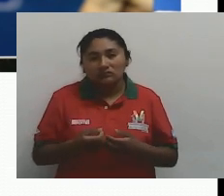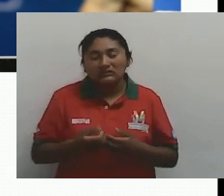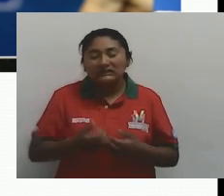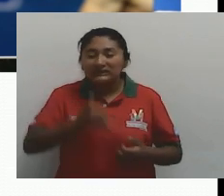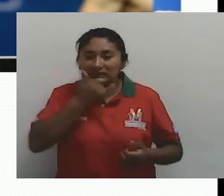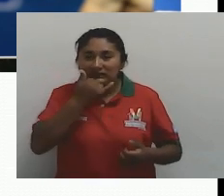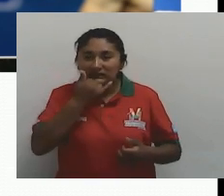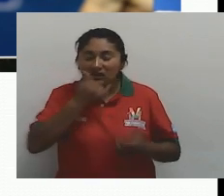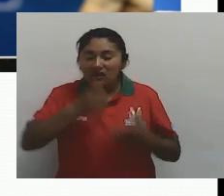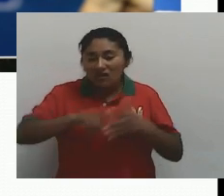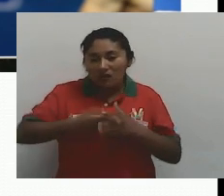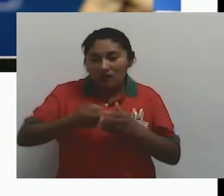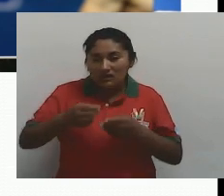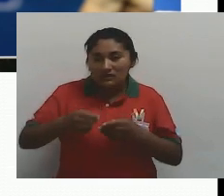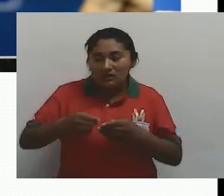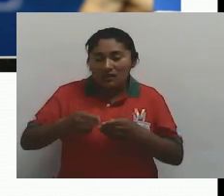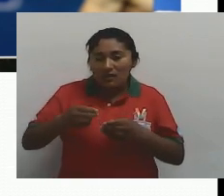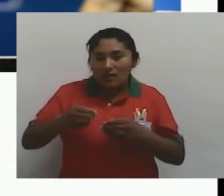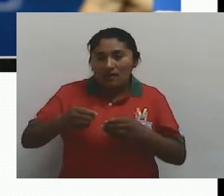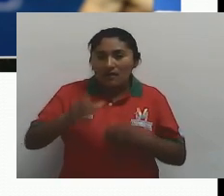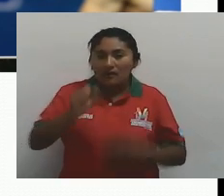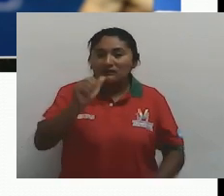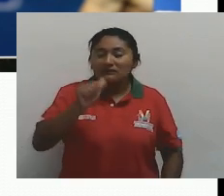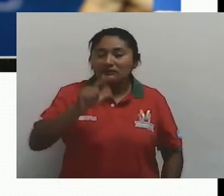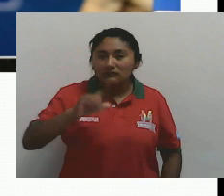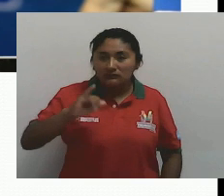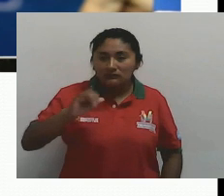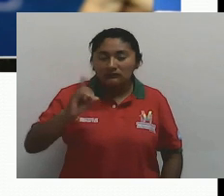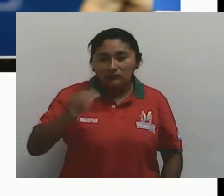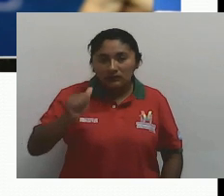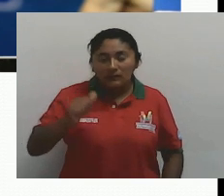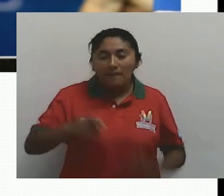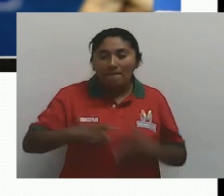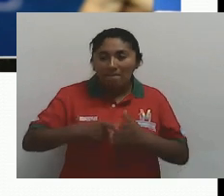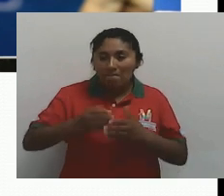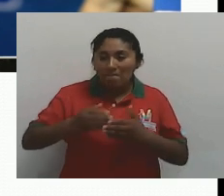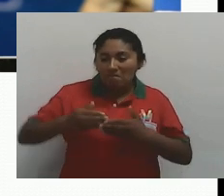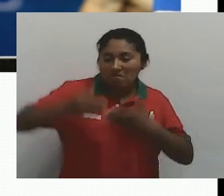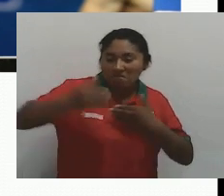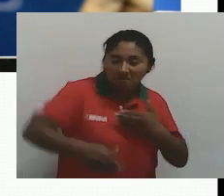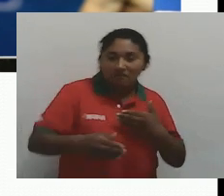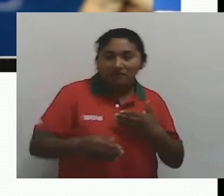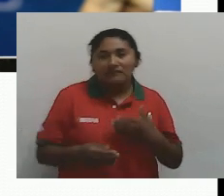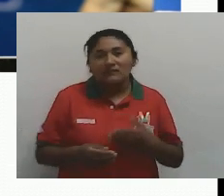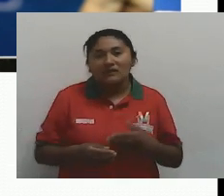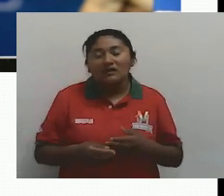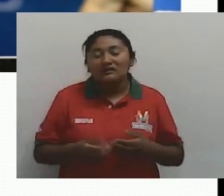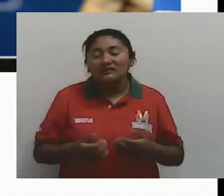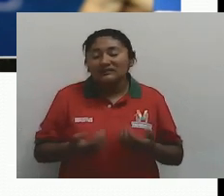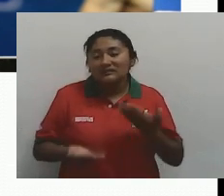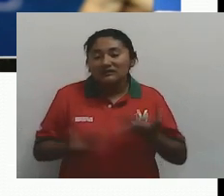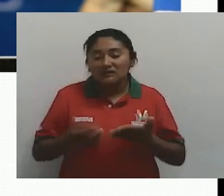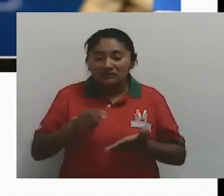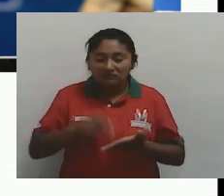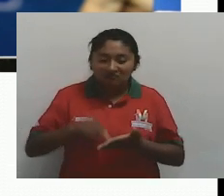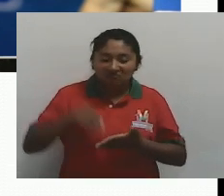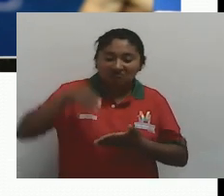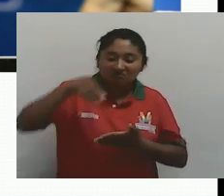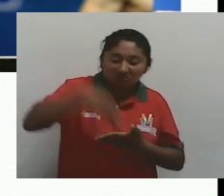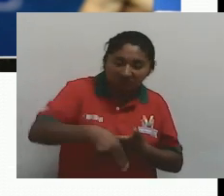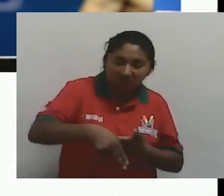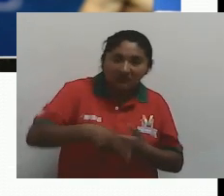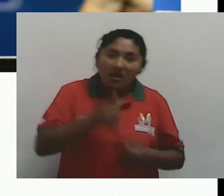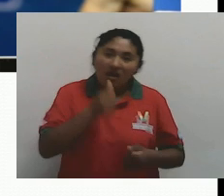sale adelantado uno y le siguen los otros nadadores o simplemente se caen. Lamentablemente no